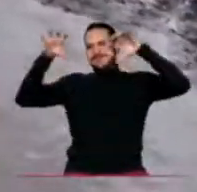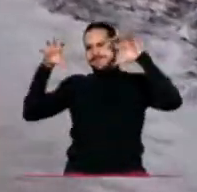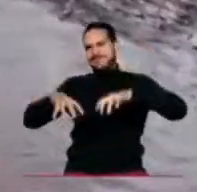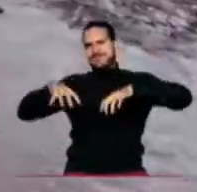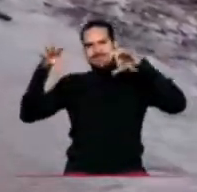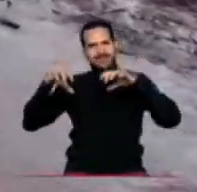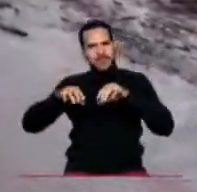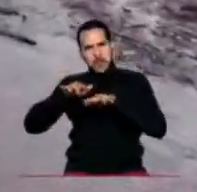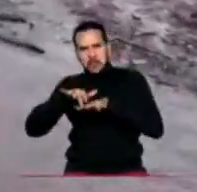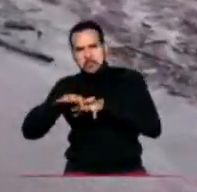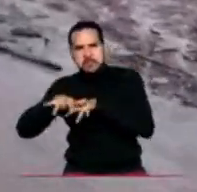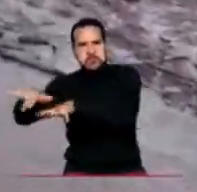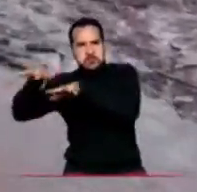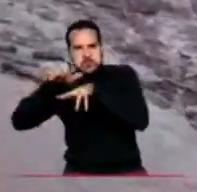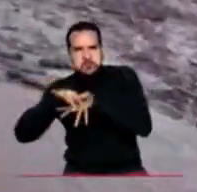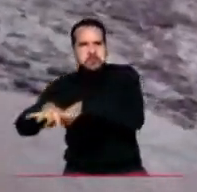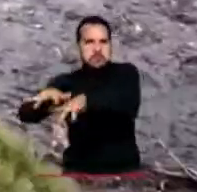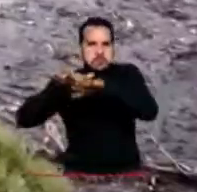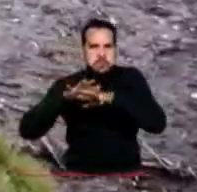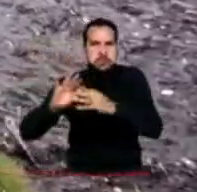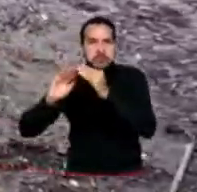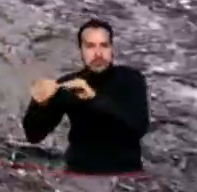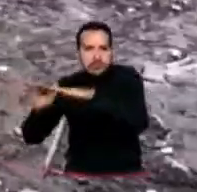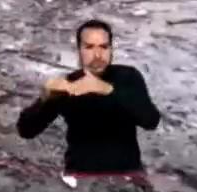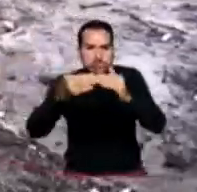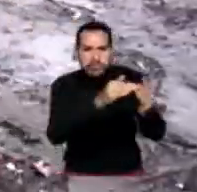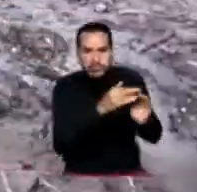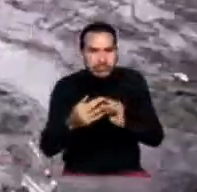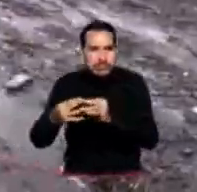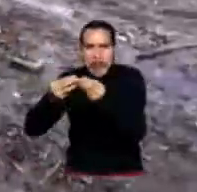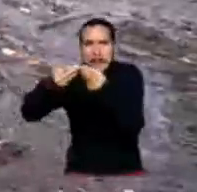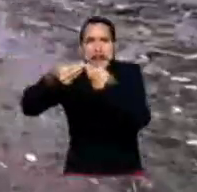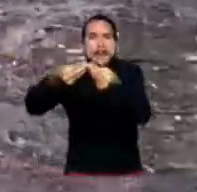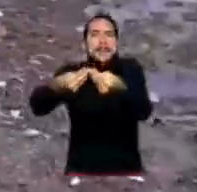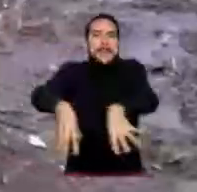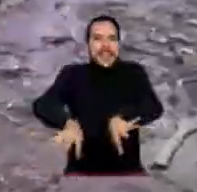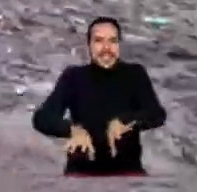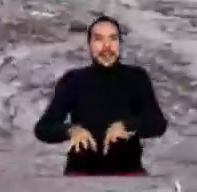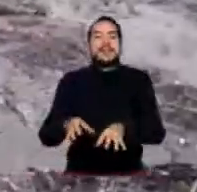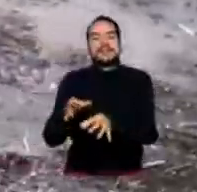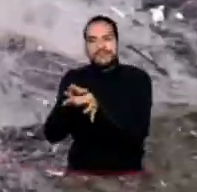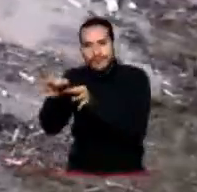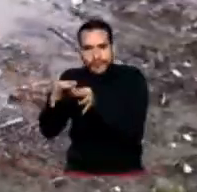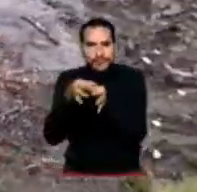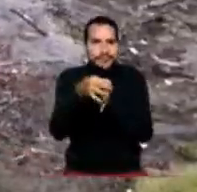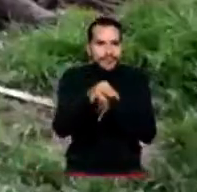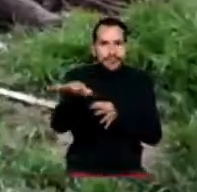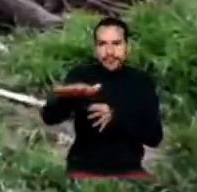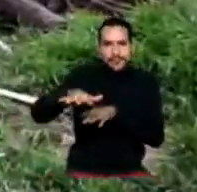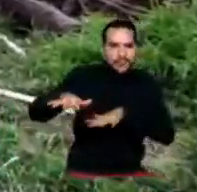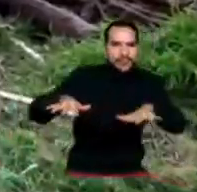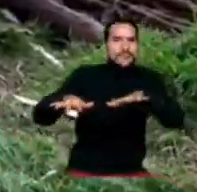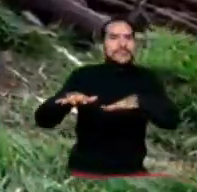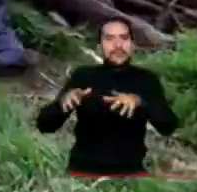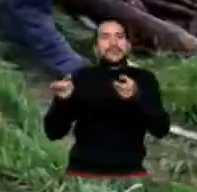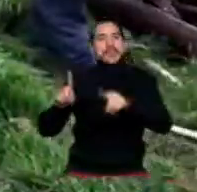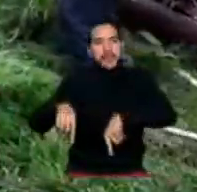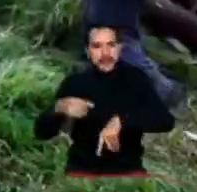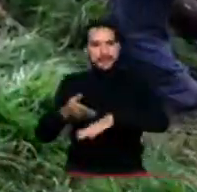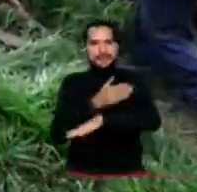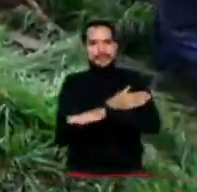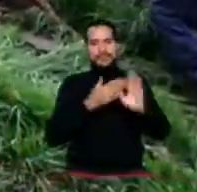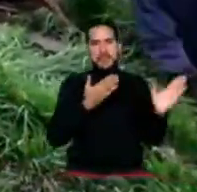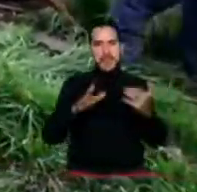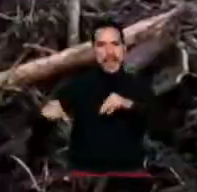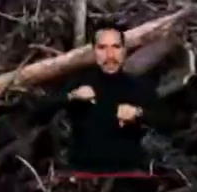corregimientos de Jamondino y Mocondino. Incluso fue necesaria la evacuación del mercado de Potrerillo. En el plan de acción que se diseñó,